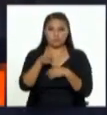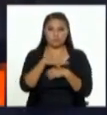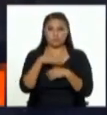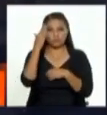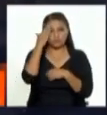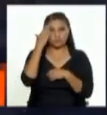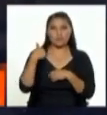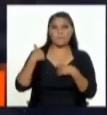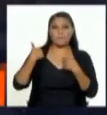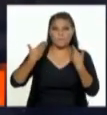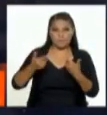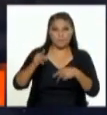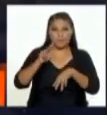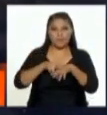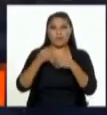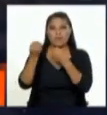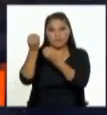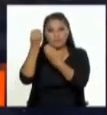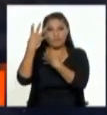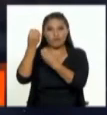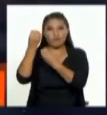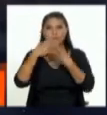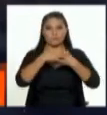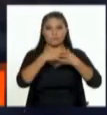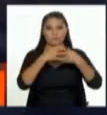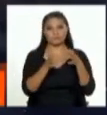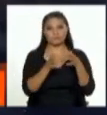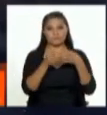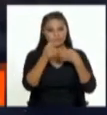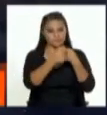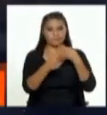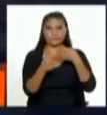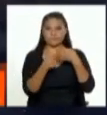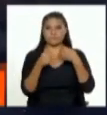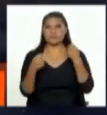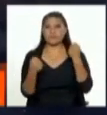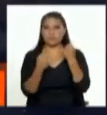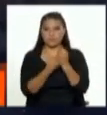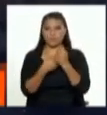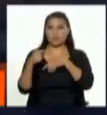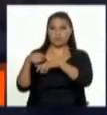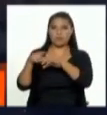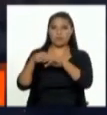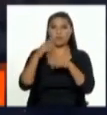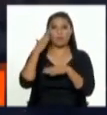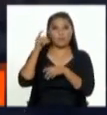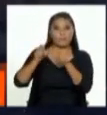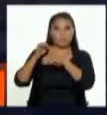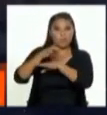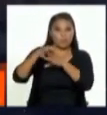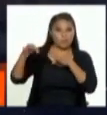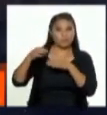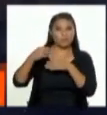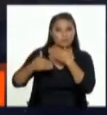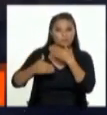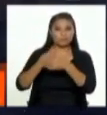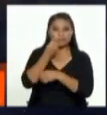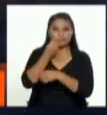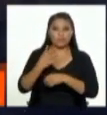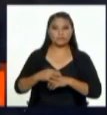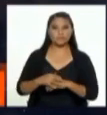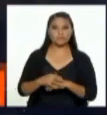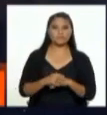nosotros podamos tener esta información y podamos también nosotros a la par apoyar a los nutricionistas también para que eso se cumpla. Bueno,